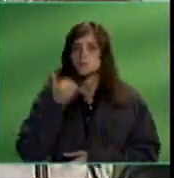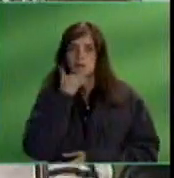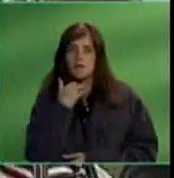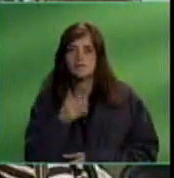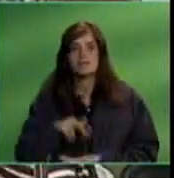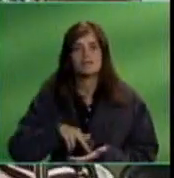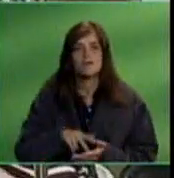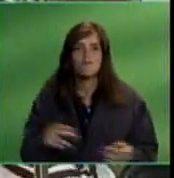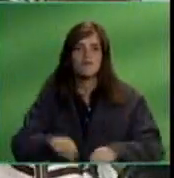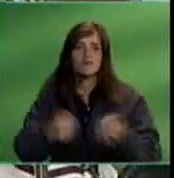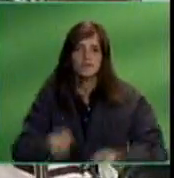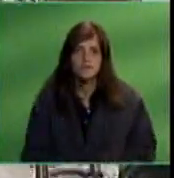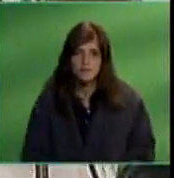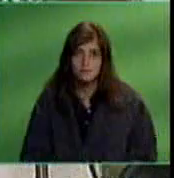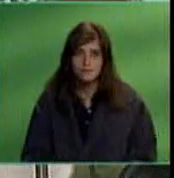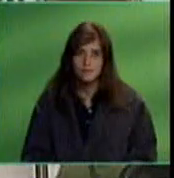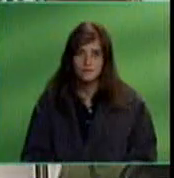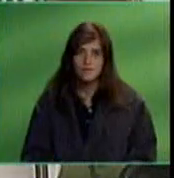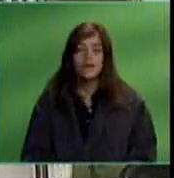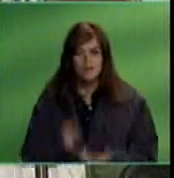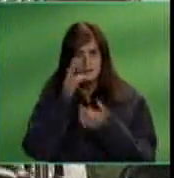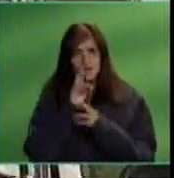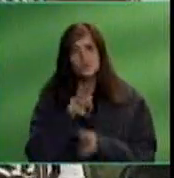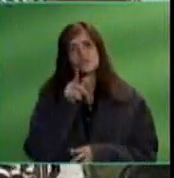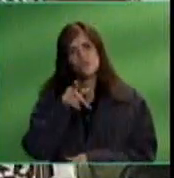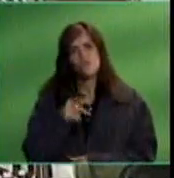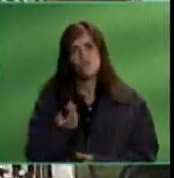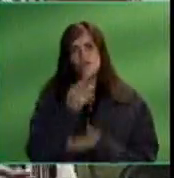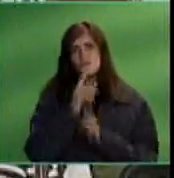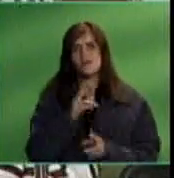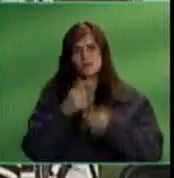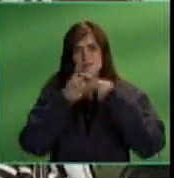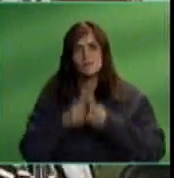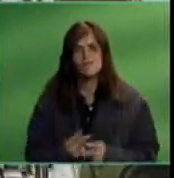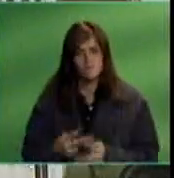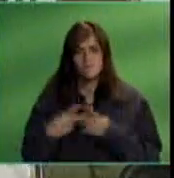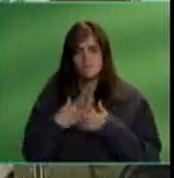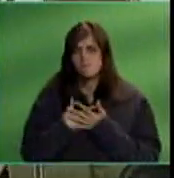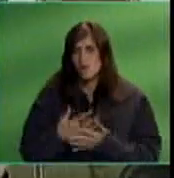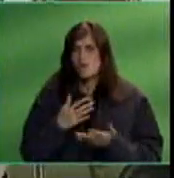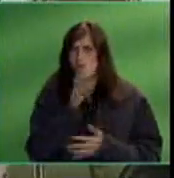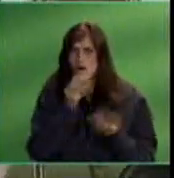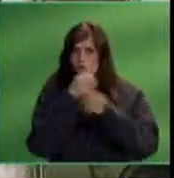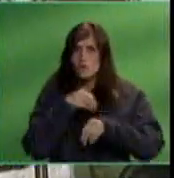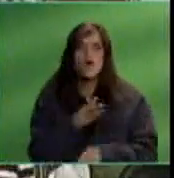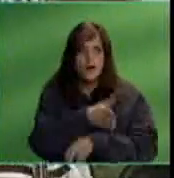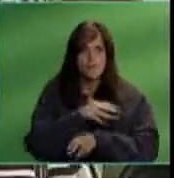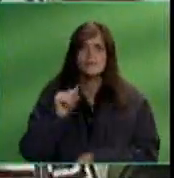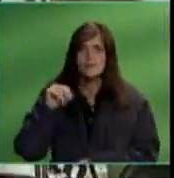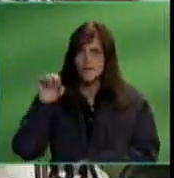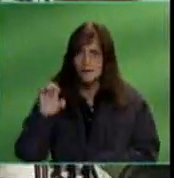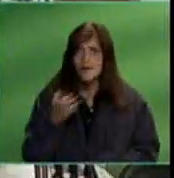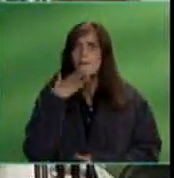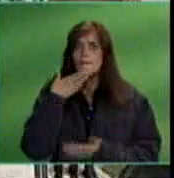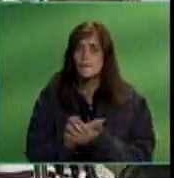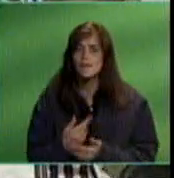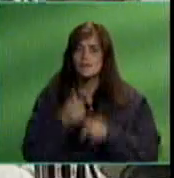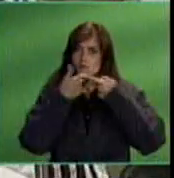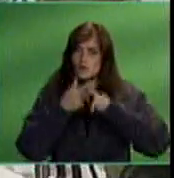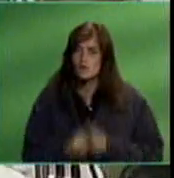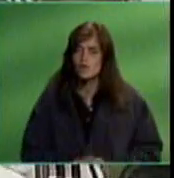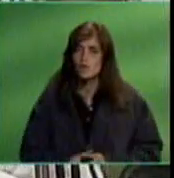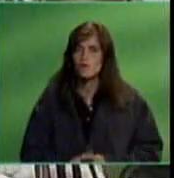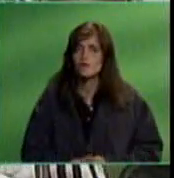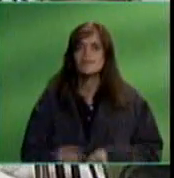es fascismo reconoce los resultados sé valiente no estás de acuerdo ve al cne pide la auditoría que por